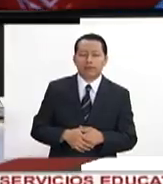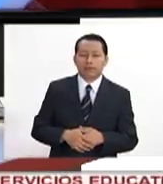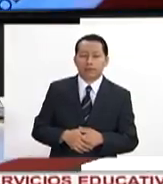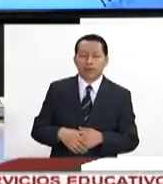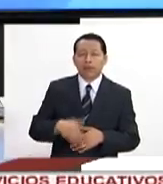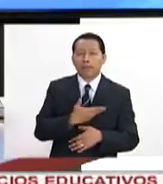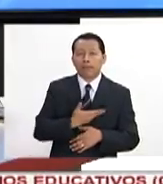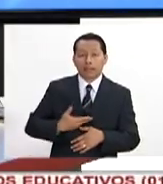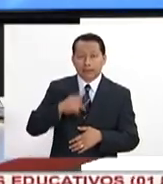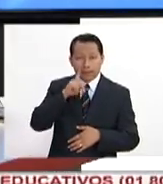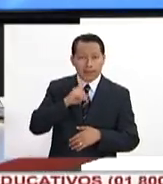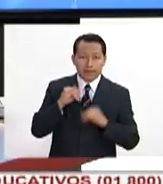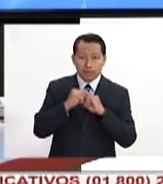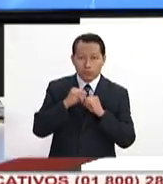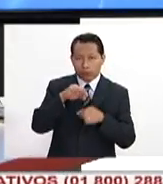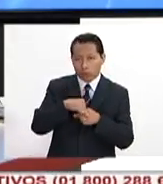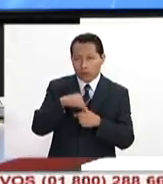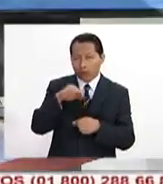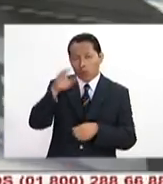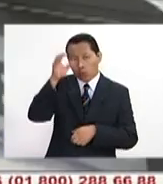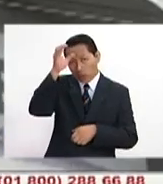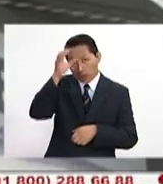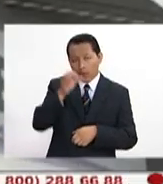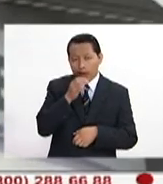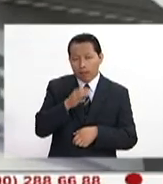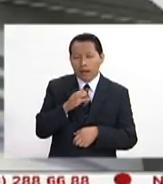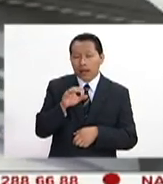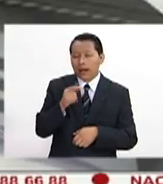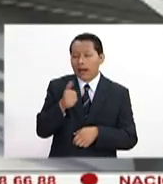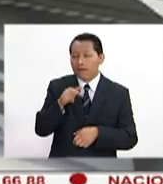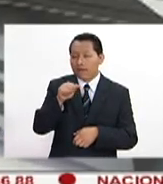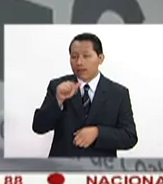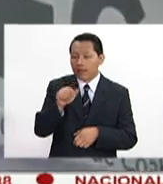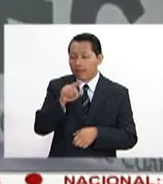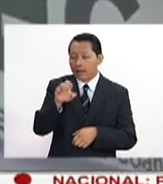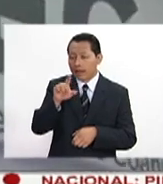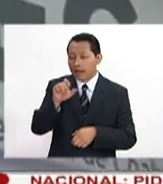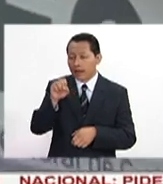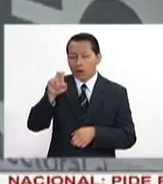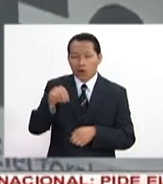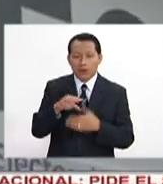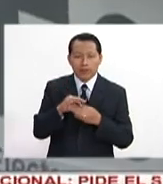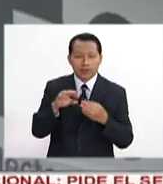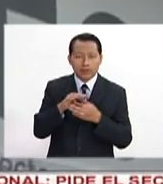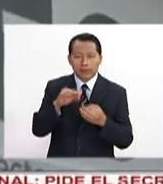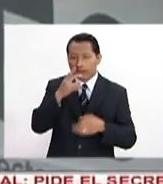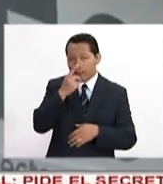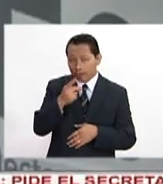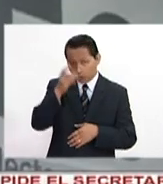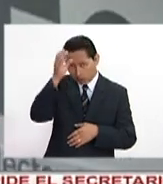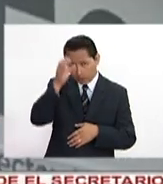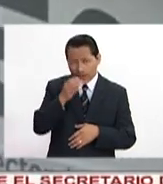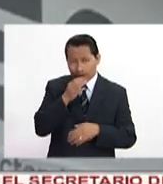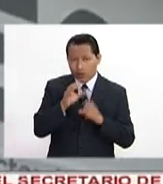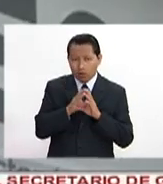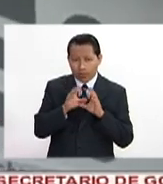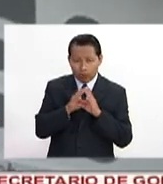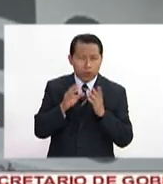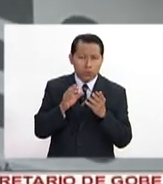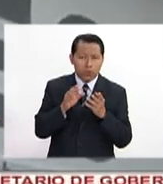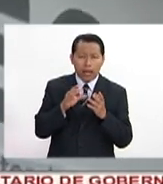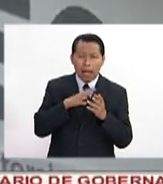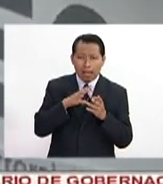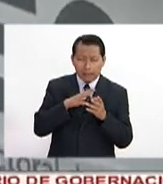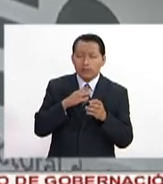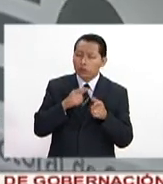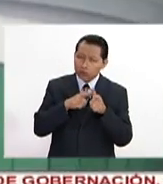La presidenta del Instituto Electoral de Coahuila, Gabriela de León, dijo que las impugnaciones de las elecciones de Coahuila todavía no han sido